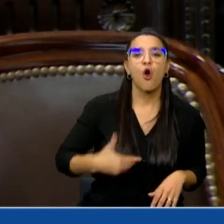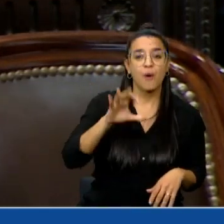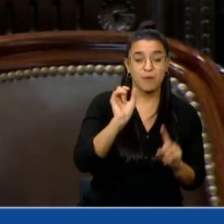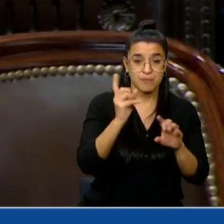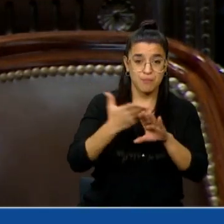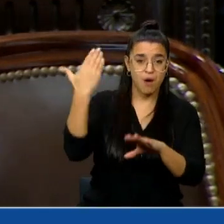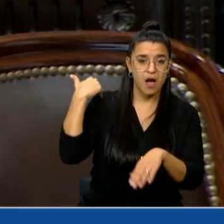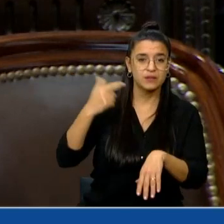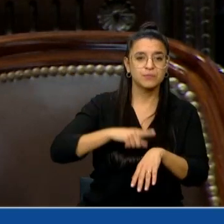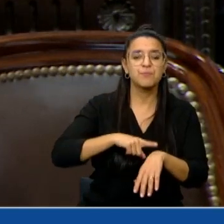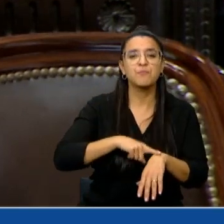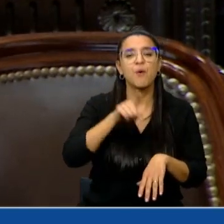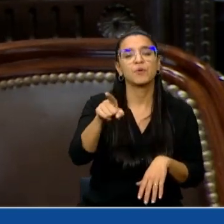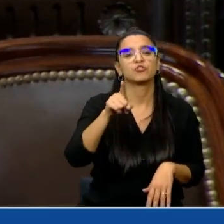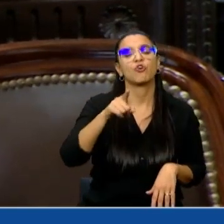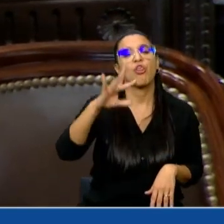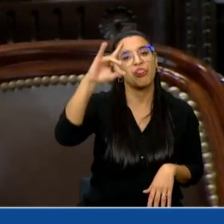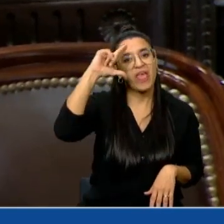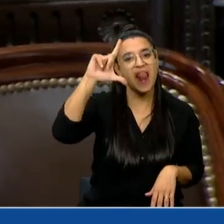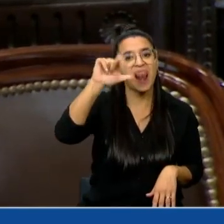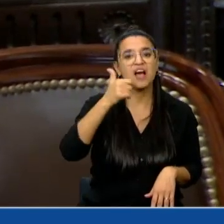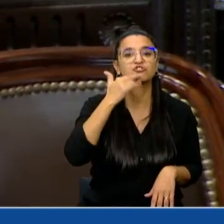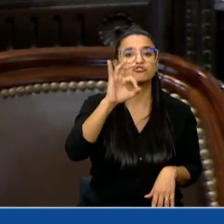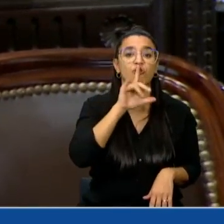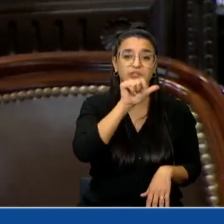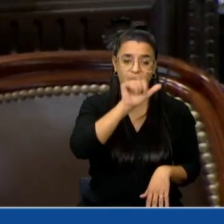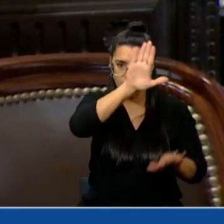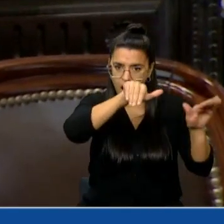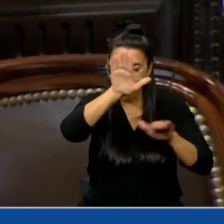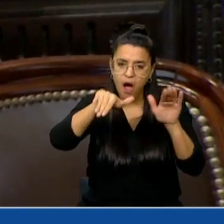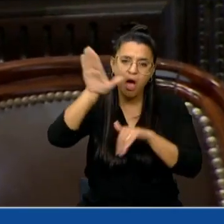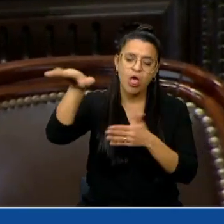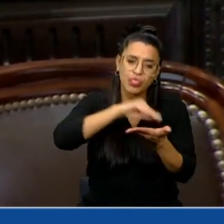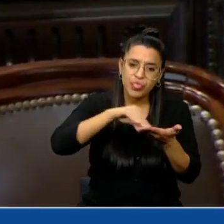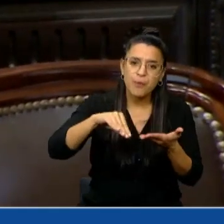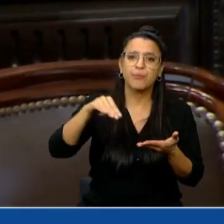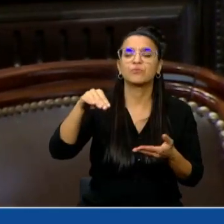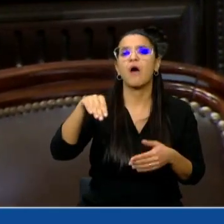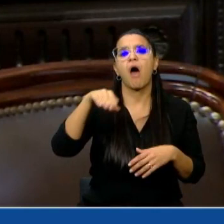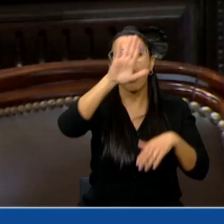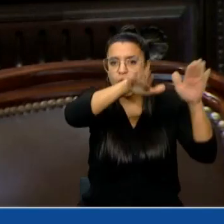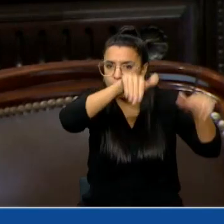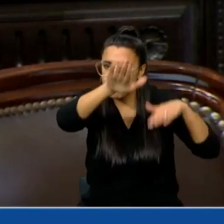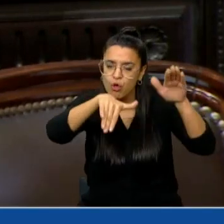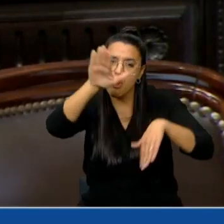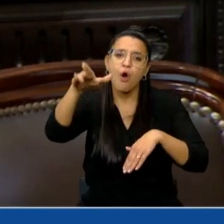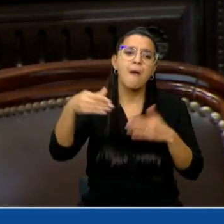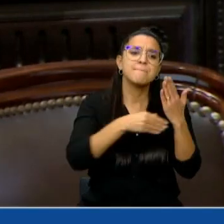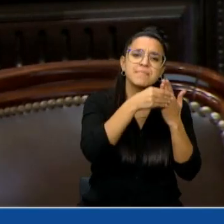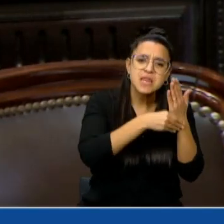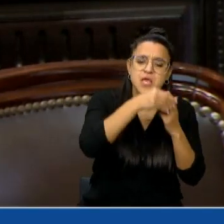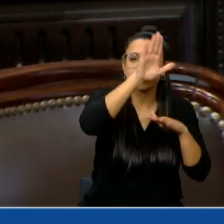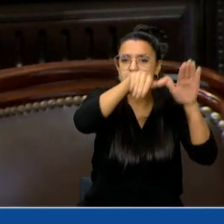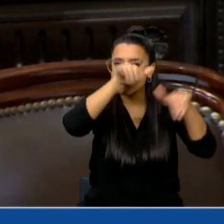ese momento, José Manuel de la Sota, convocara a diputados, convocara a ministros